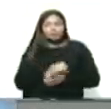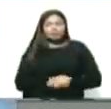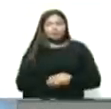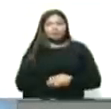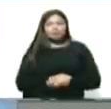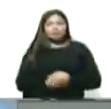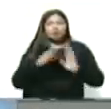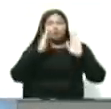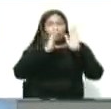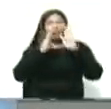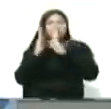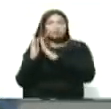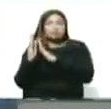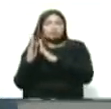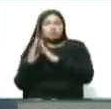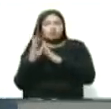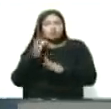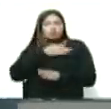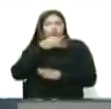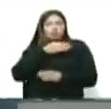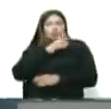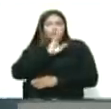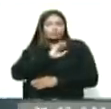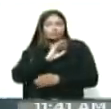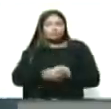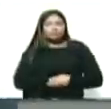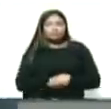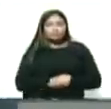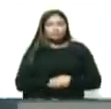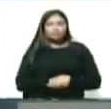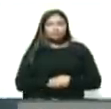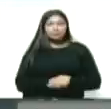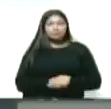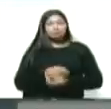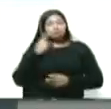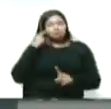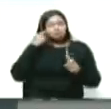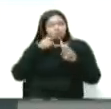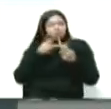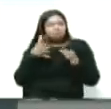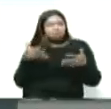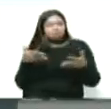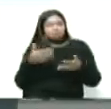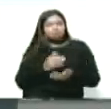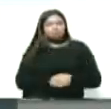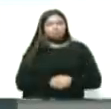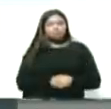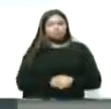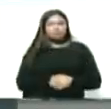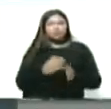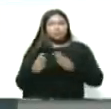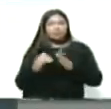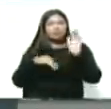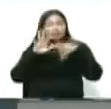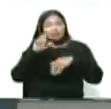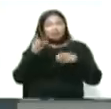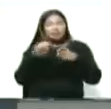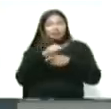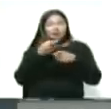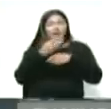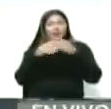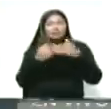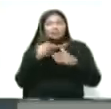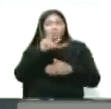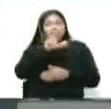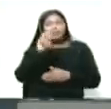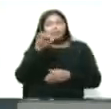las organizaciones de la sociedad civil. En tal sentido, a partir del 15 de agosto y hasta el